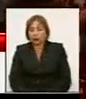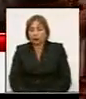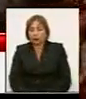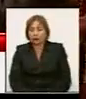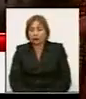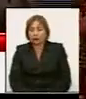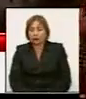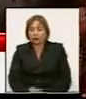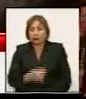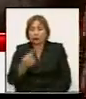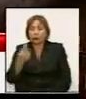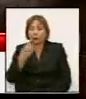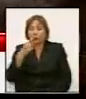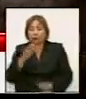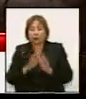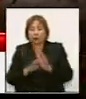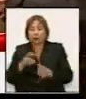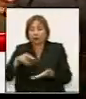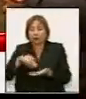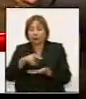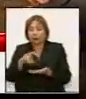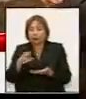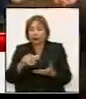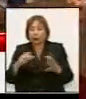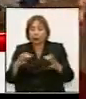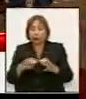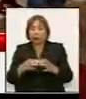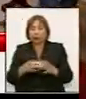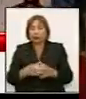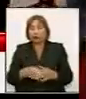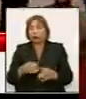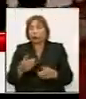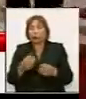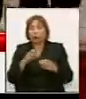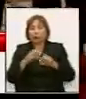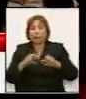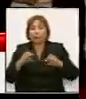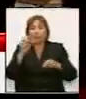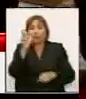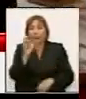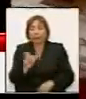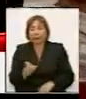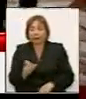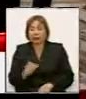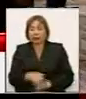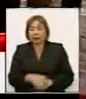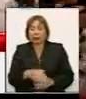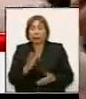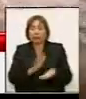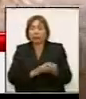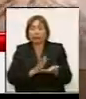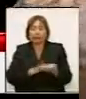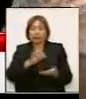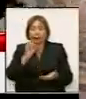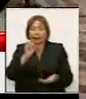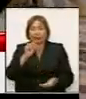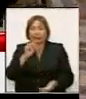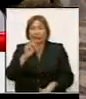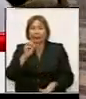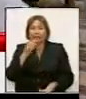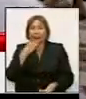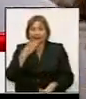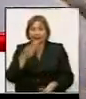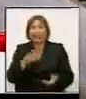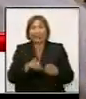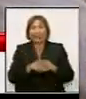no solamente en su paso por el Congreso de la República como parlamento, como senador, digo, de la República, sino también